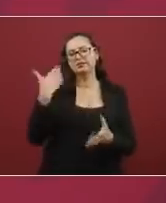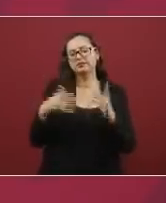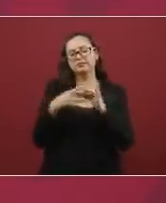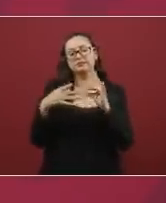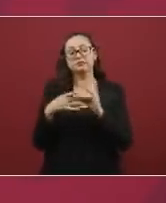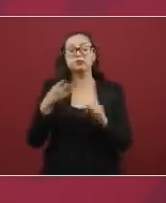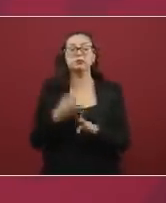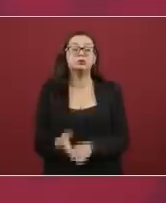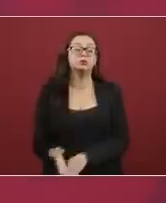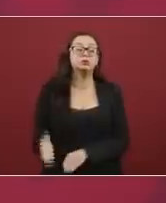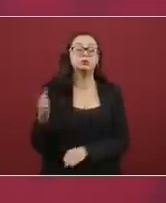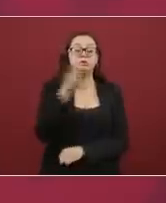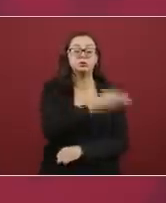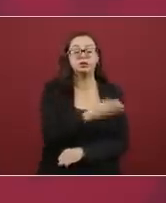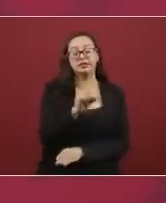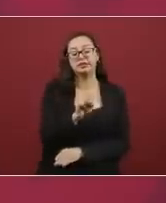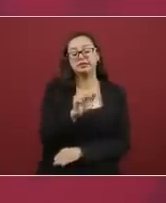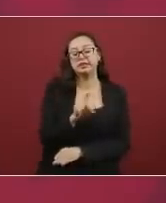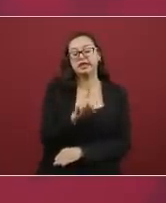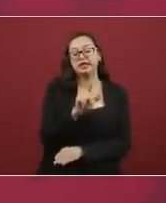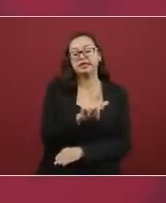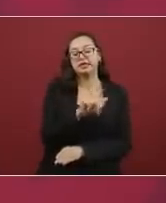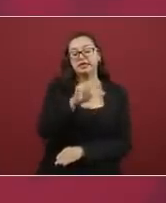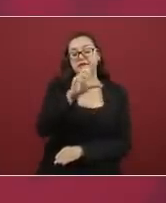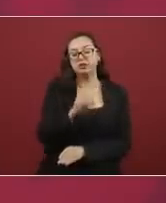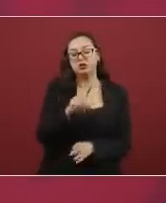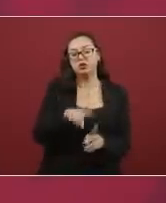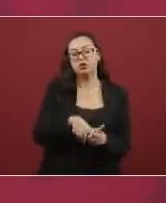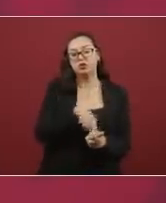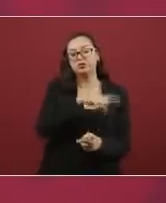Zedillo, secretario de Educación Pública,